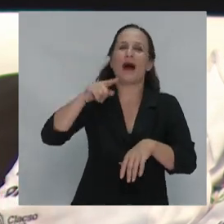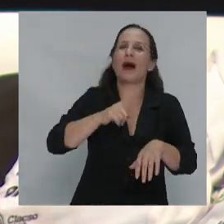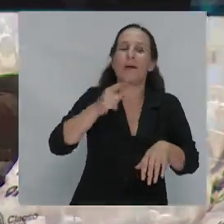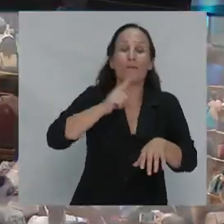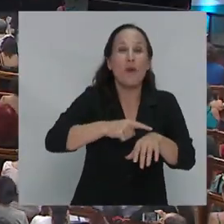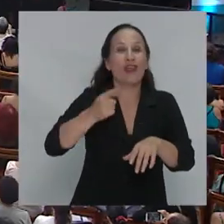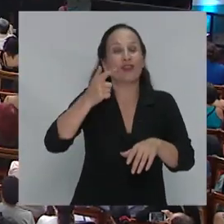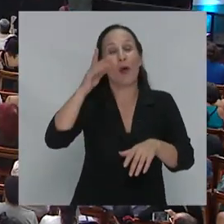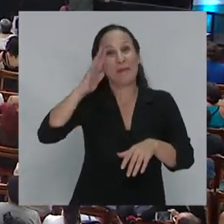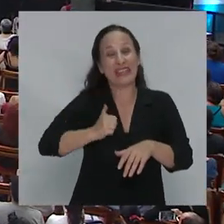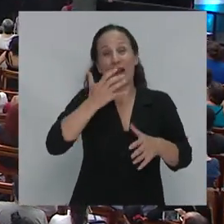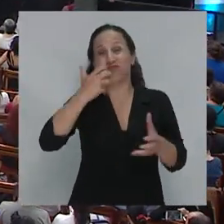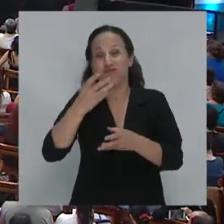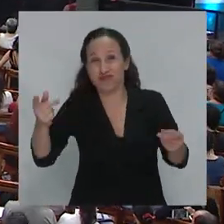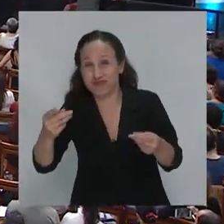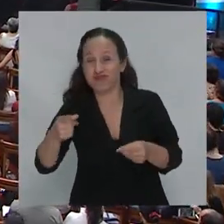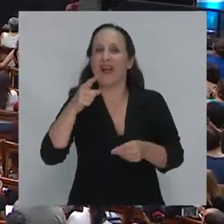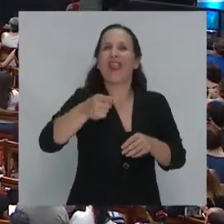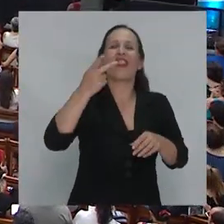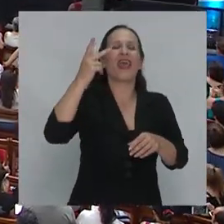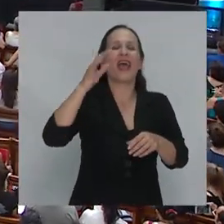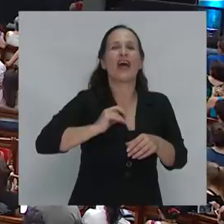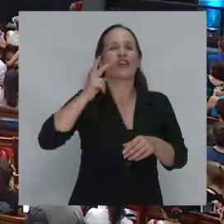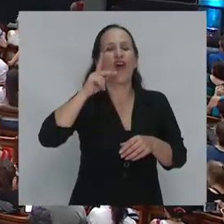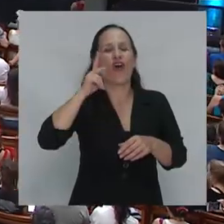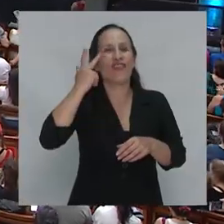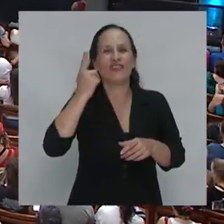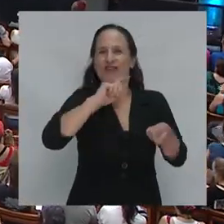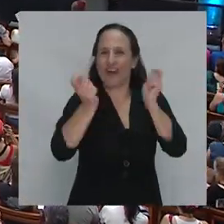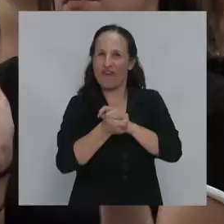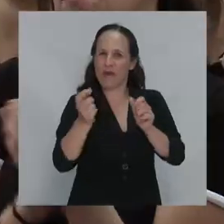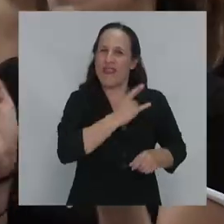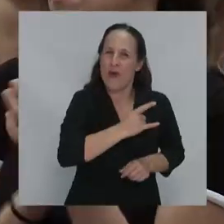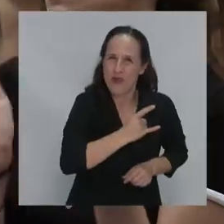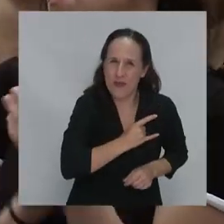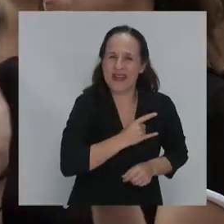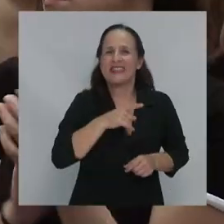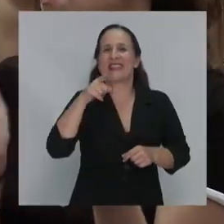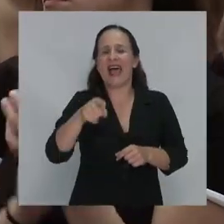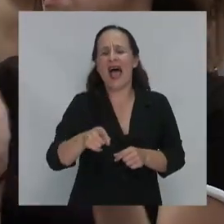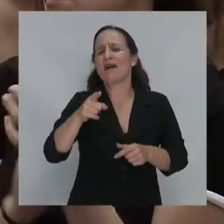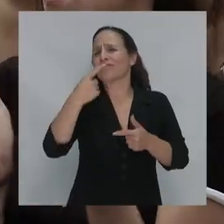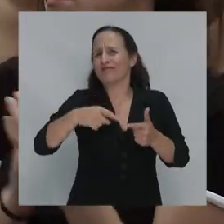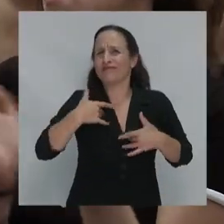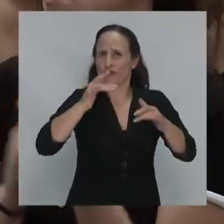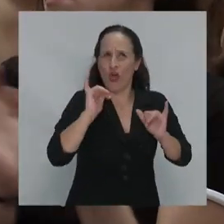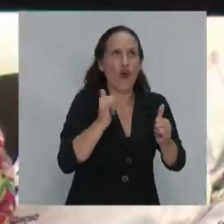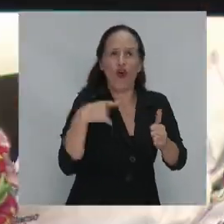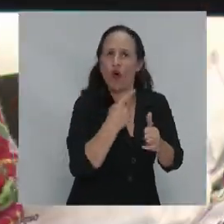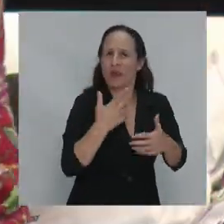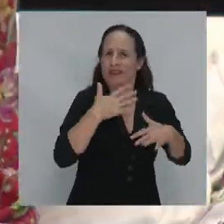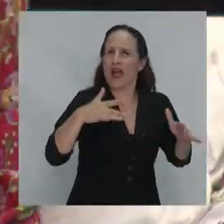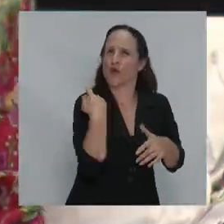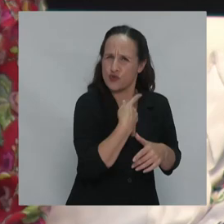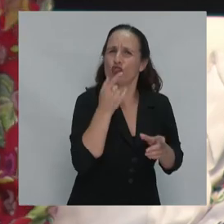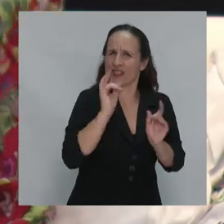desaparecido en la dictadura militar, de la reforma universitaria del 18, de la juventud insurrecta del 2001. Nos sabemos parte